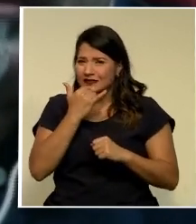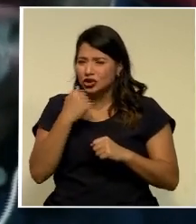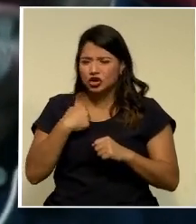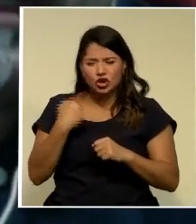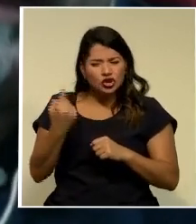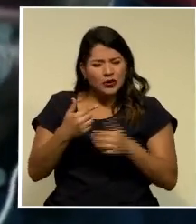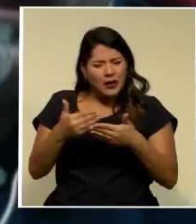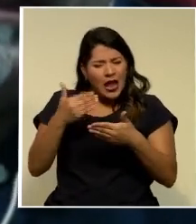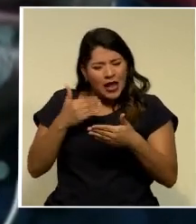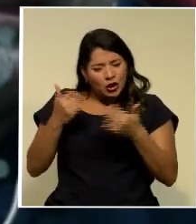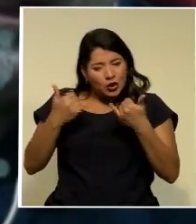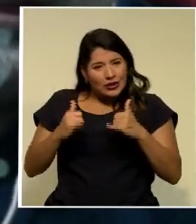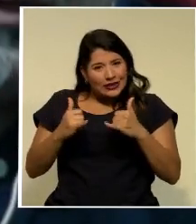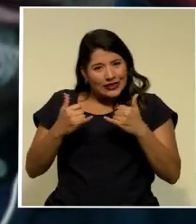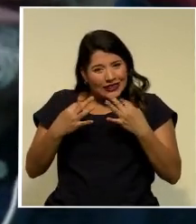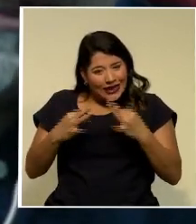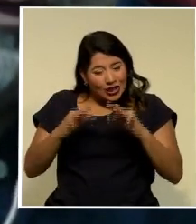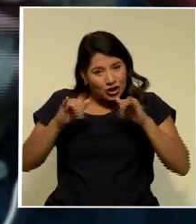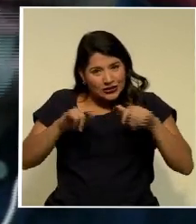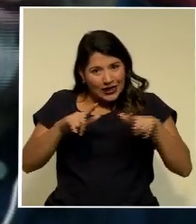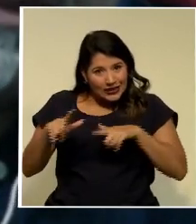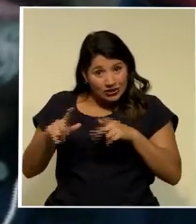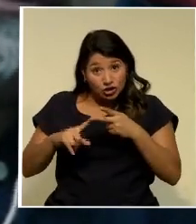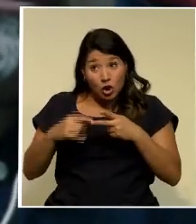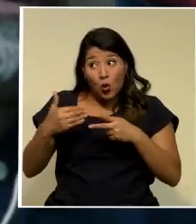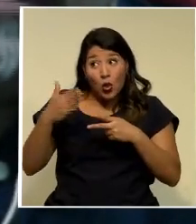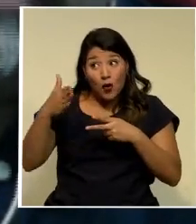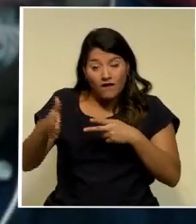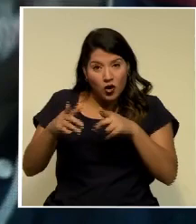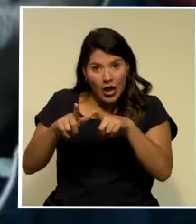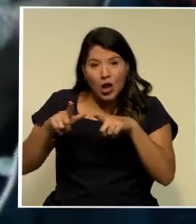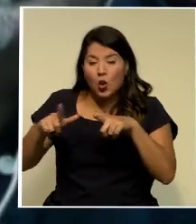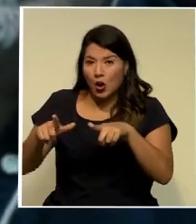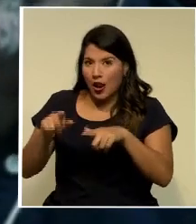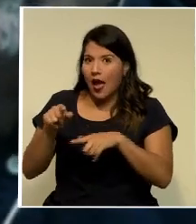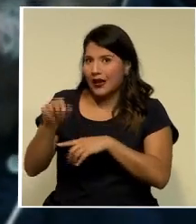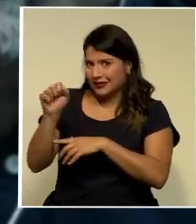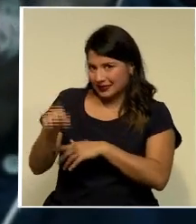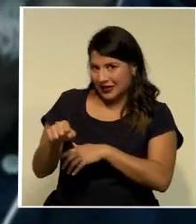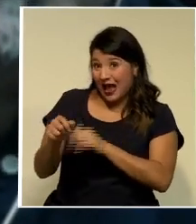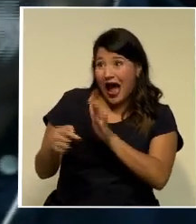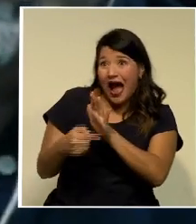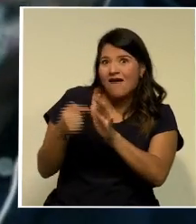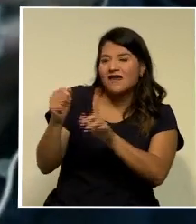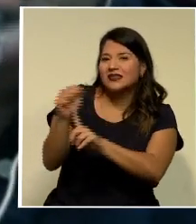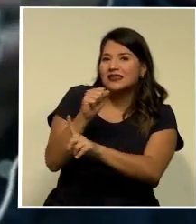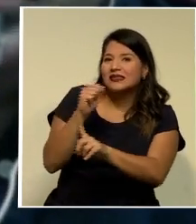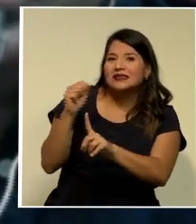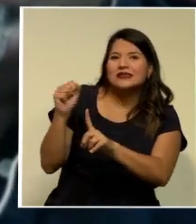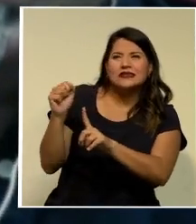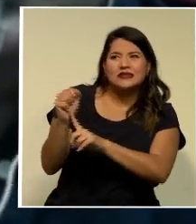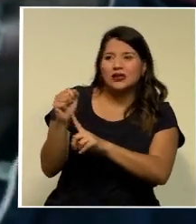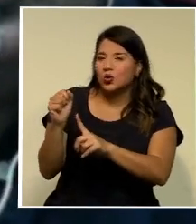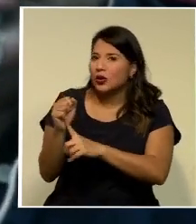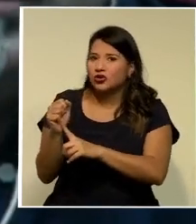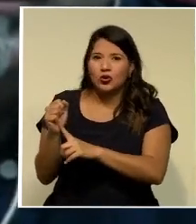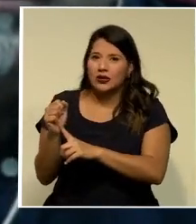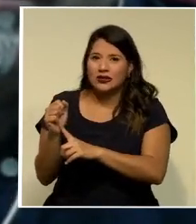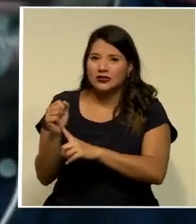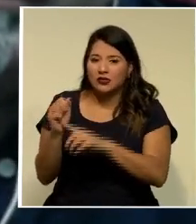trato de prepararme. Cuando uno está en el lugar, pues sí, yo creo que cuando hay situaciones que son más importantes que la técnica, que es